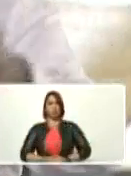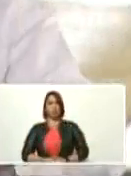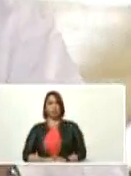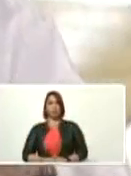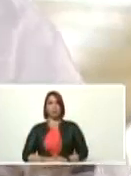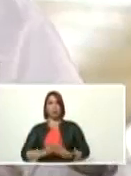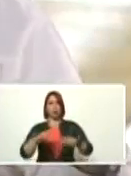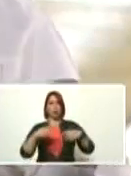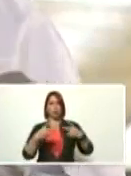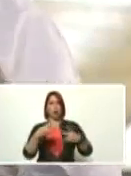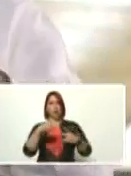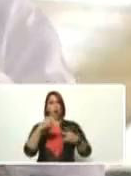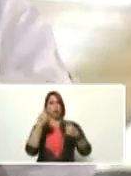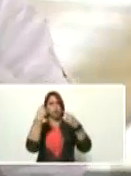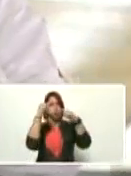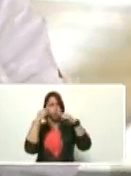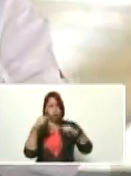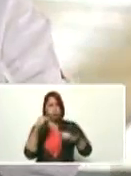con nuevas situaciones.